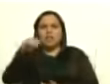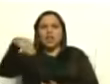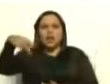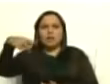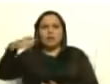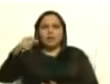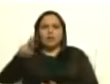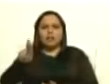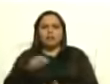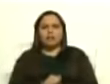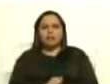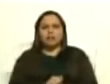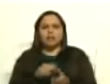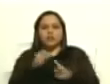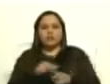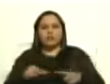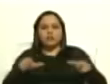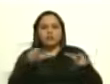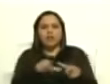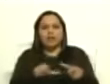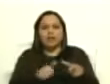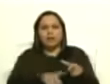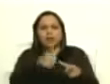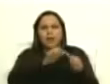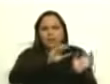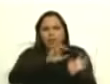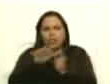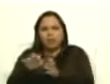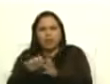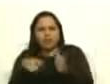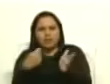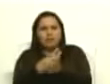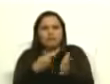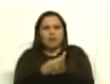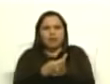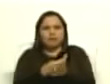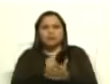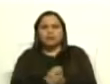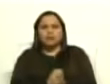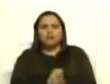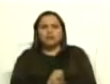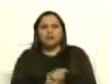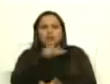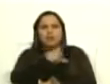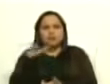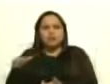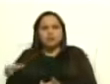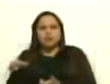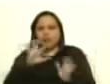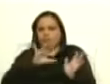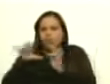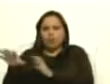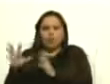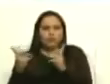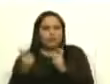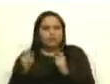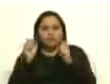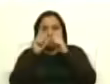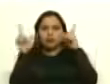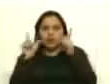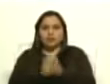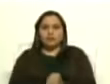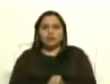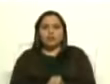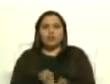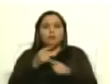la movilidad humana de sus migrantes, de las remesas. Unos números realmente impresionantes. Pero si ustedes me